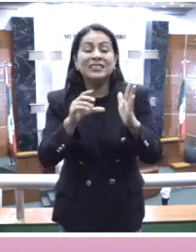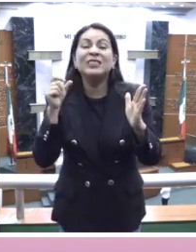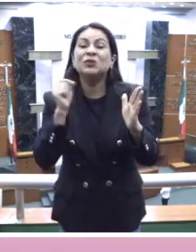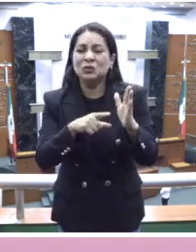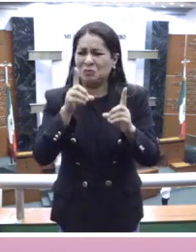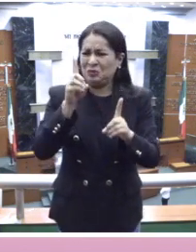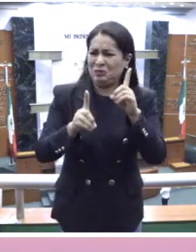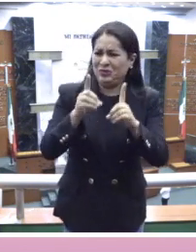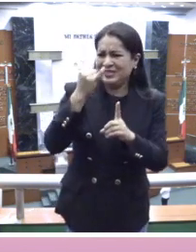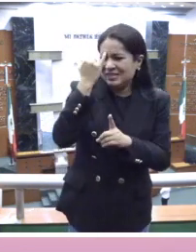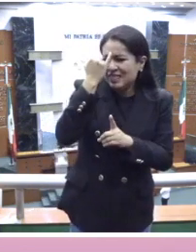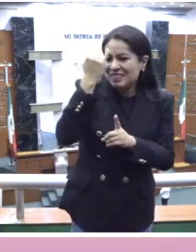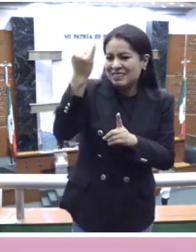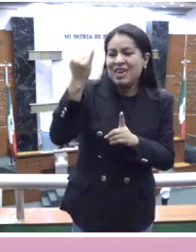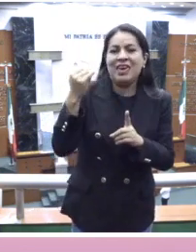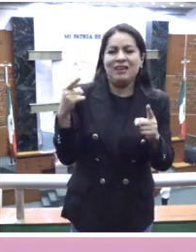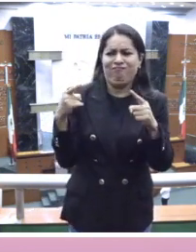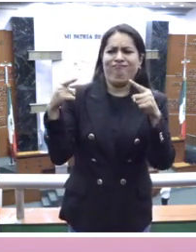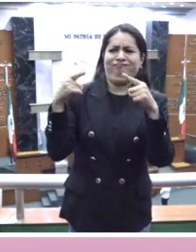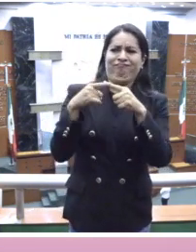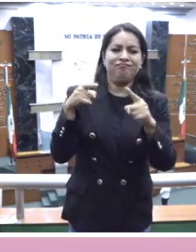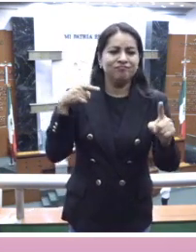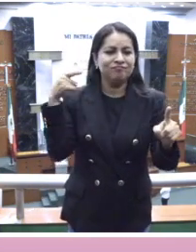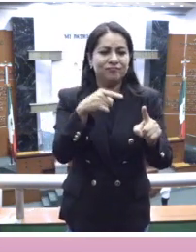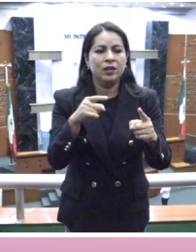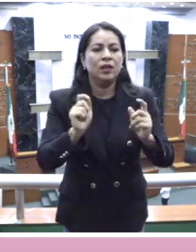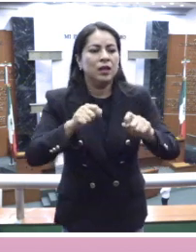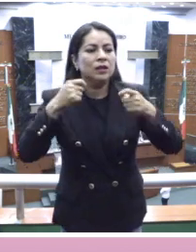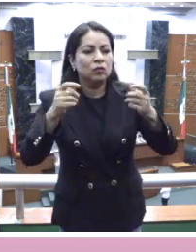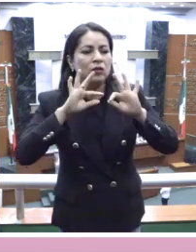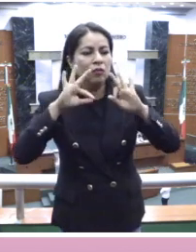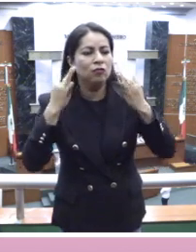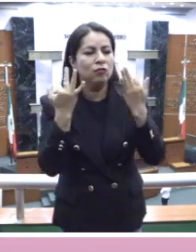dudosas interpretaciones que difieren el propósito de dotar un